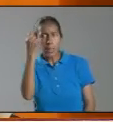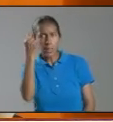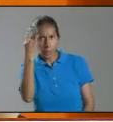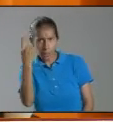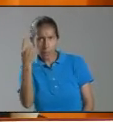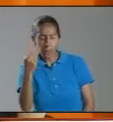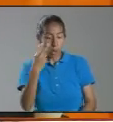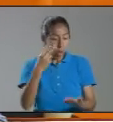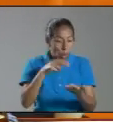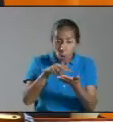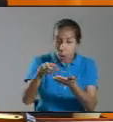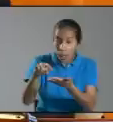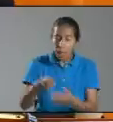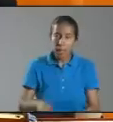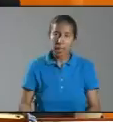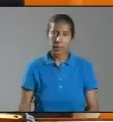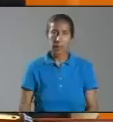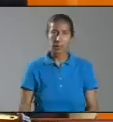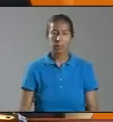lo que lees?